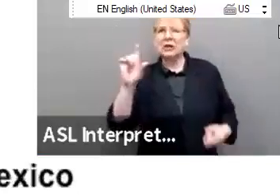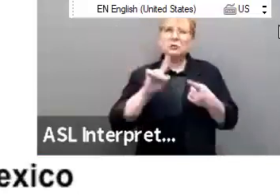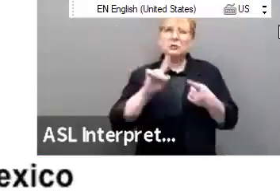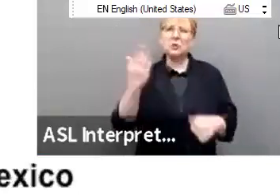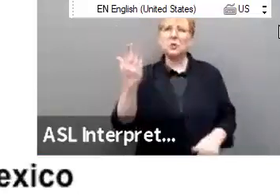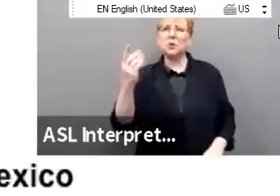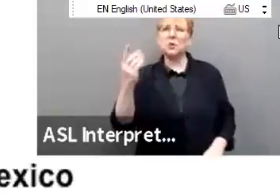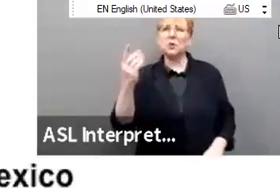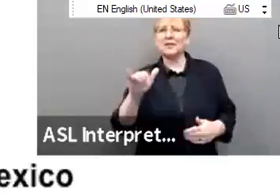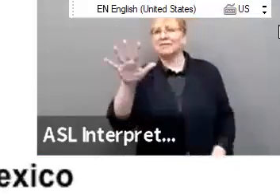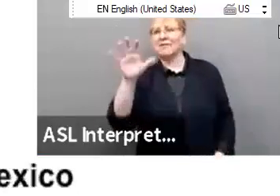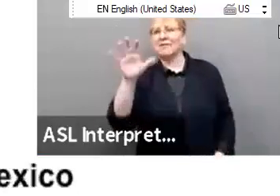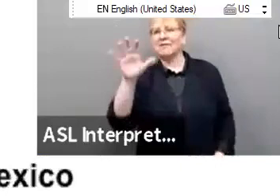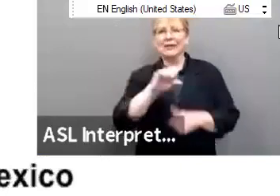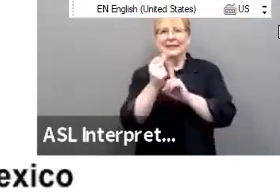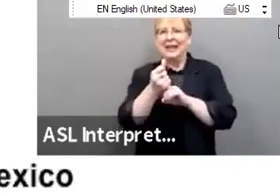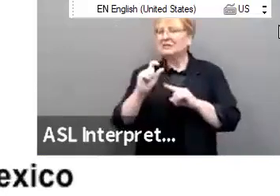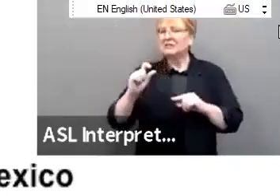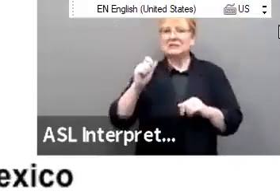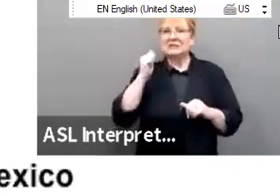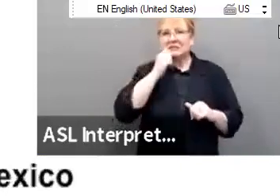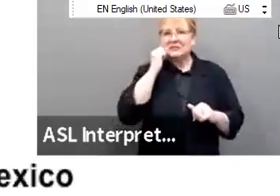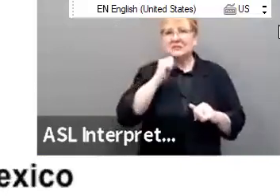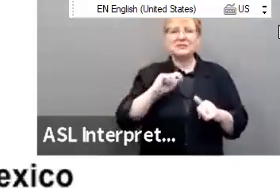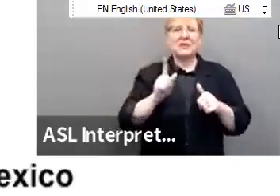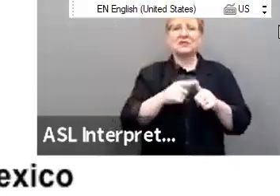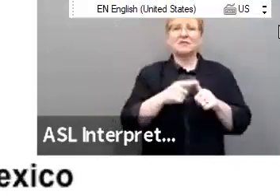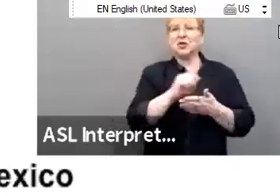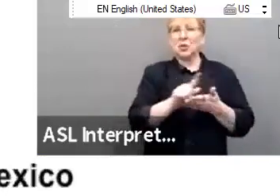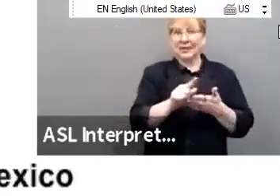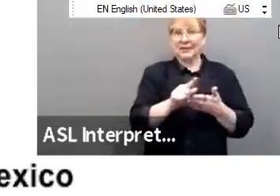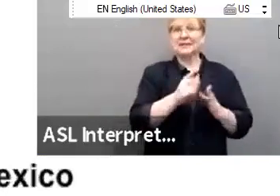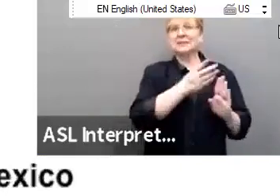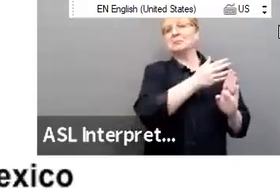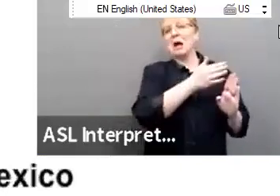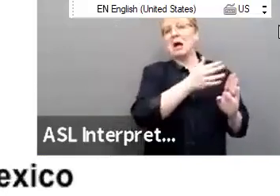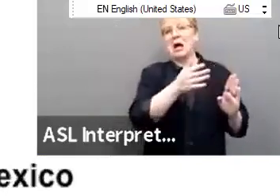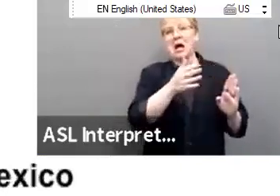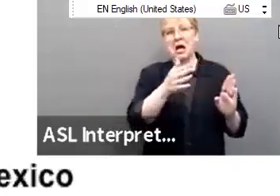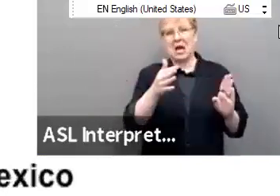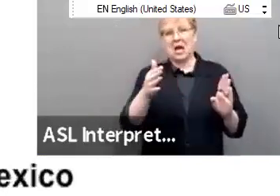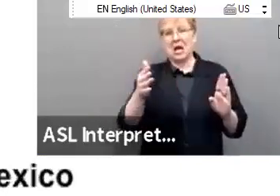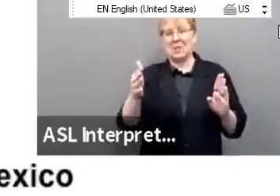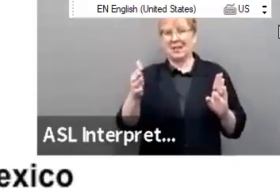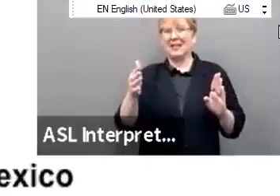tienen que salir a un laboratorio. Ahora, estamos a punto de terminar con esta